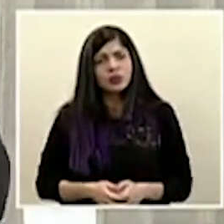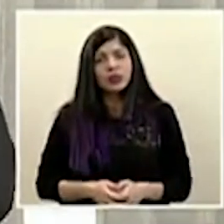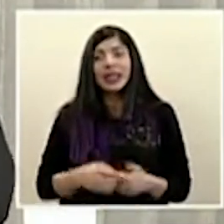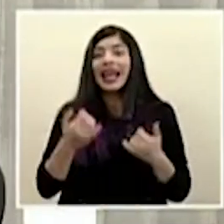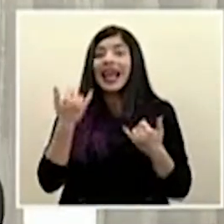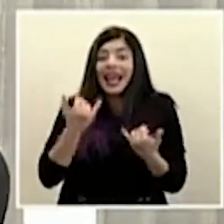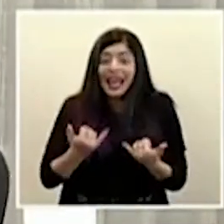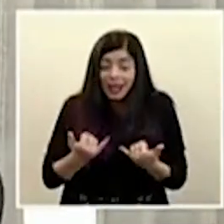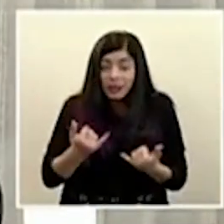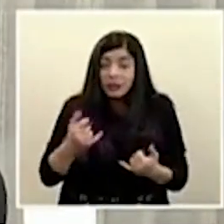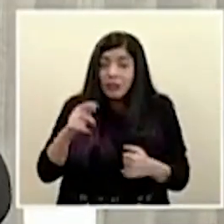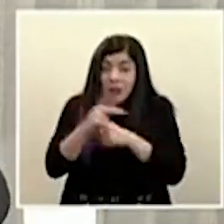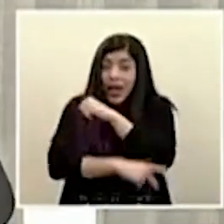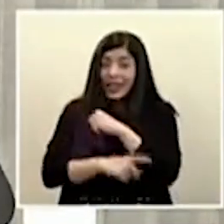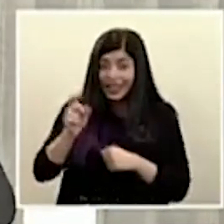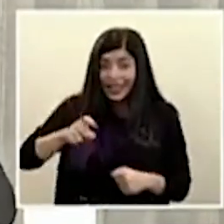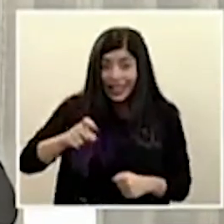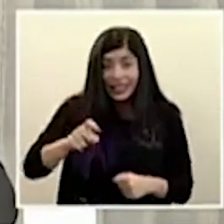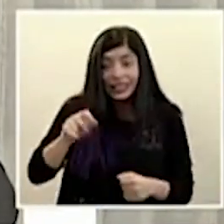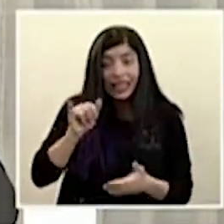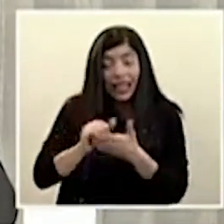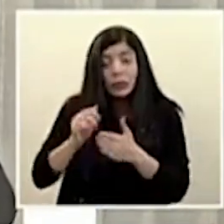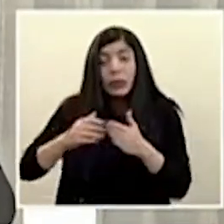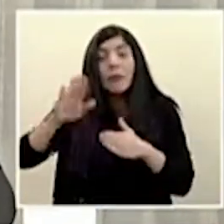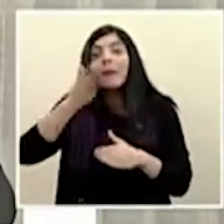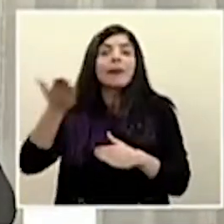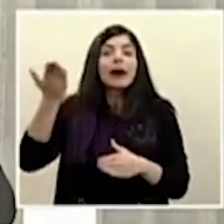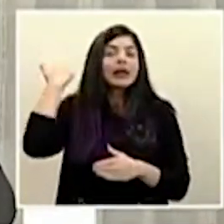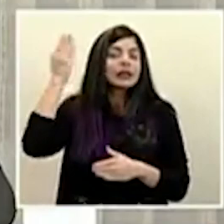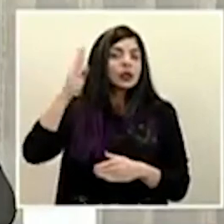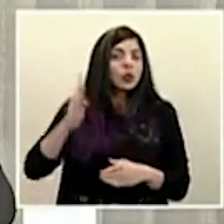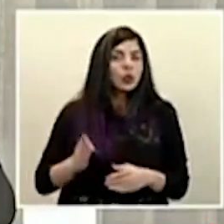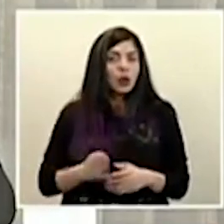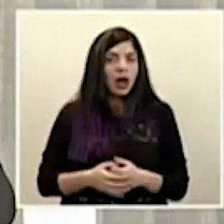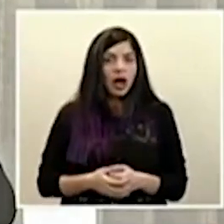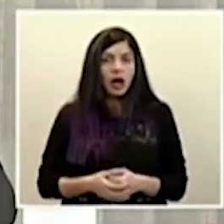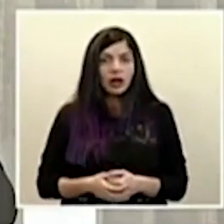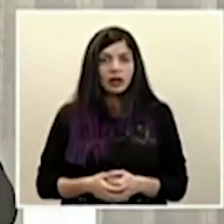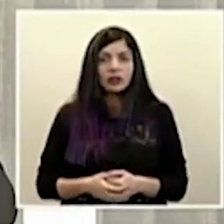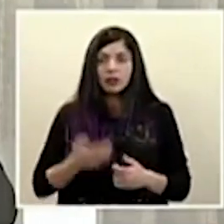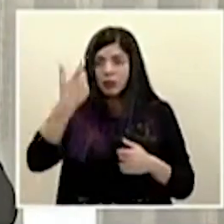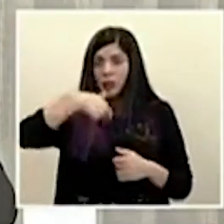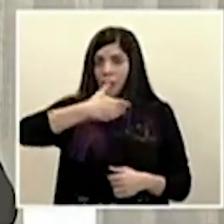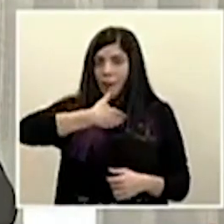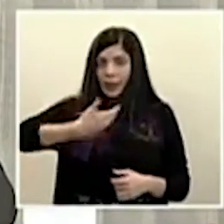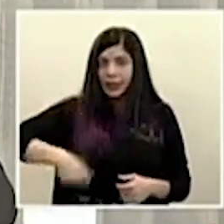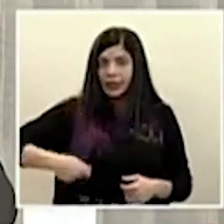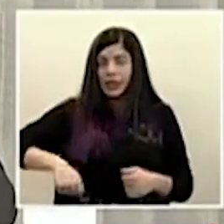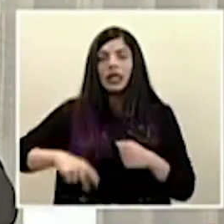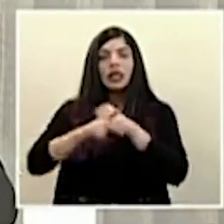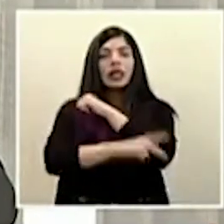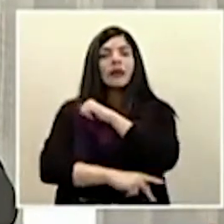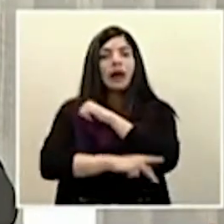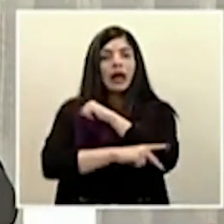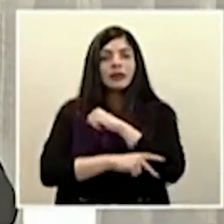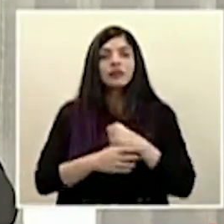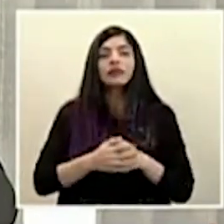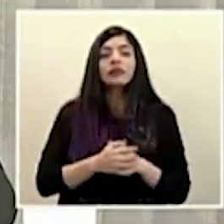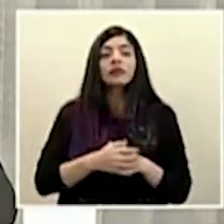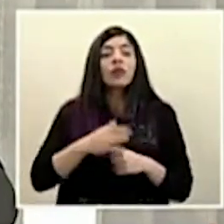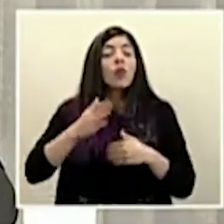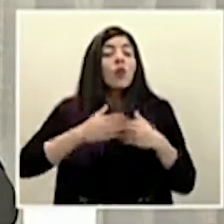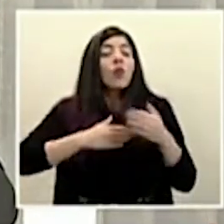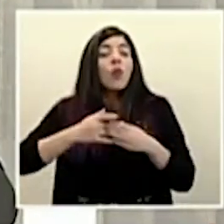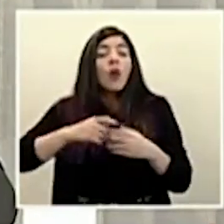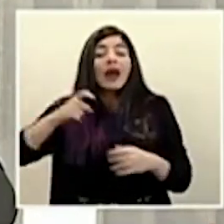Eso es lo que hoy este país necesita más que nunca. Como presidente de la República, en las